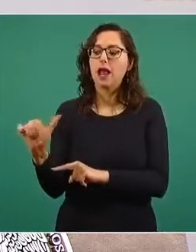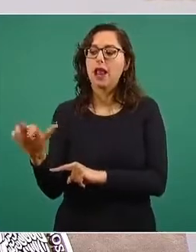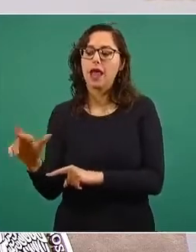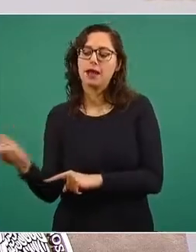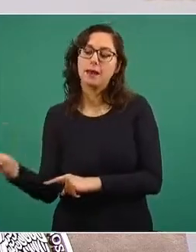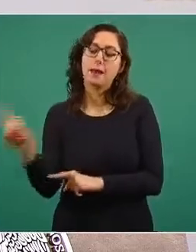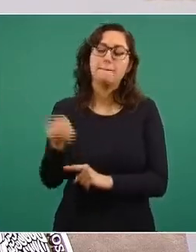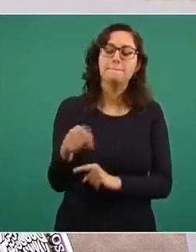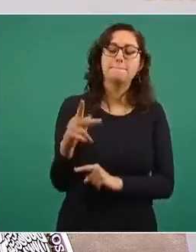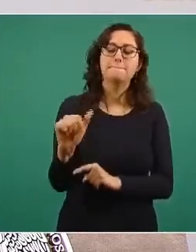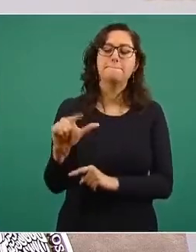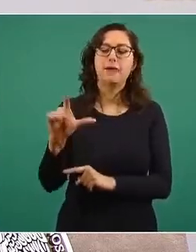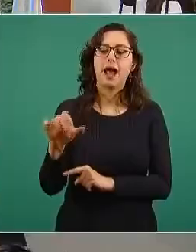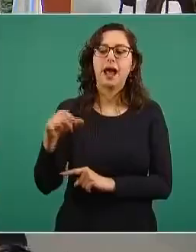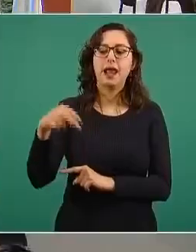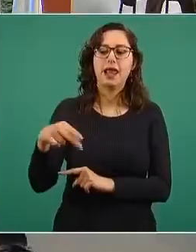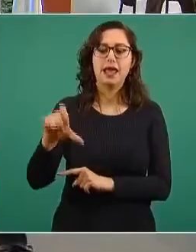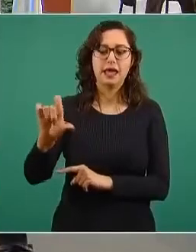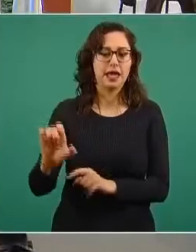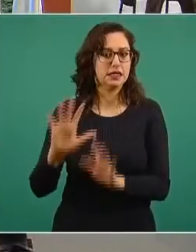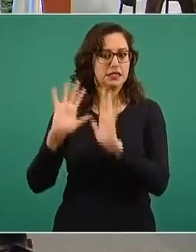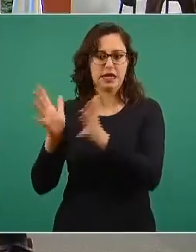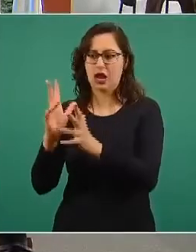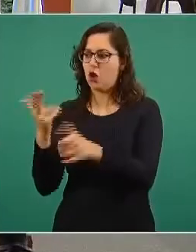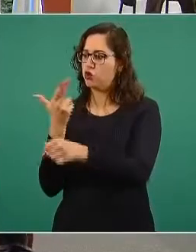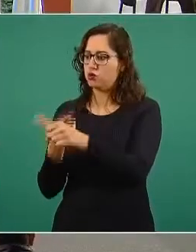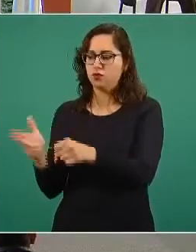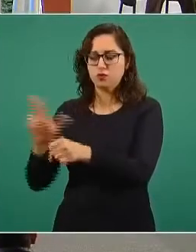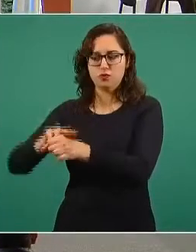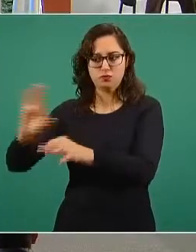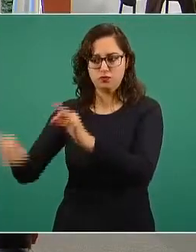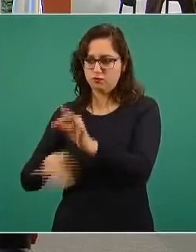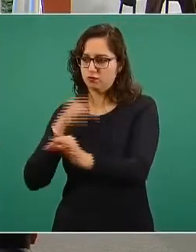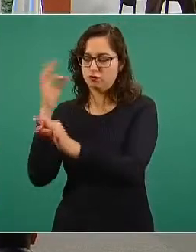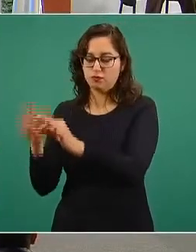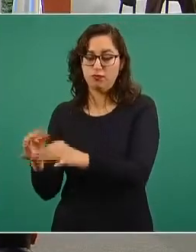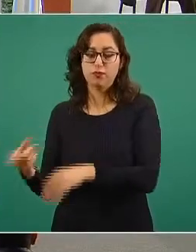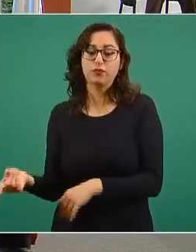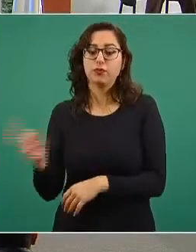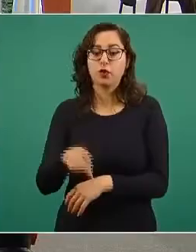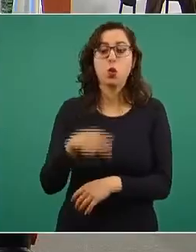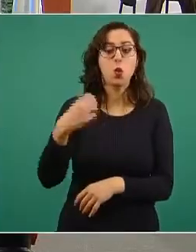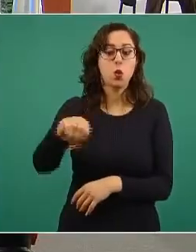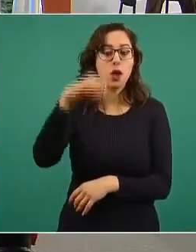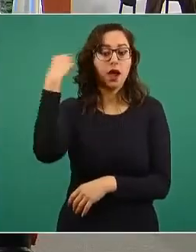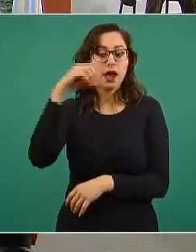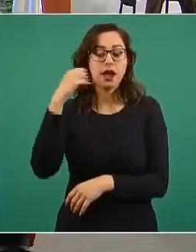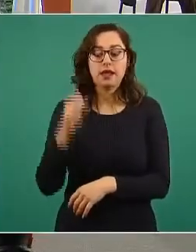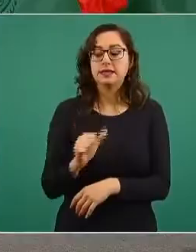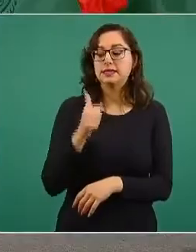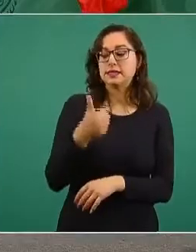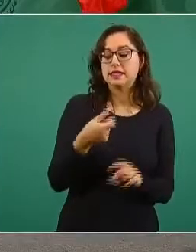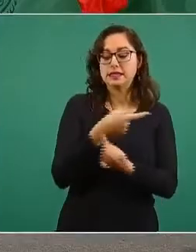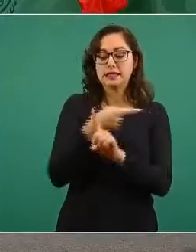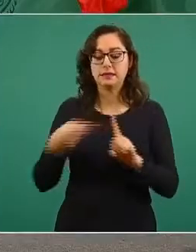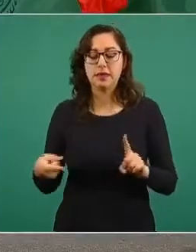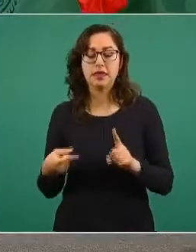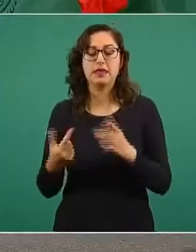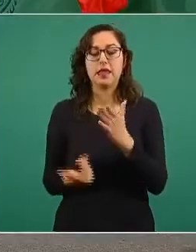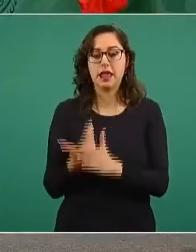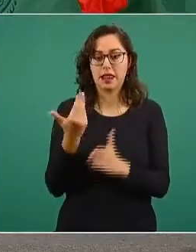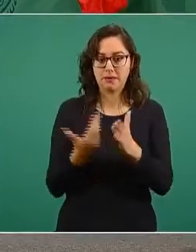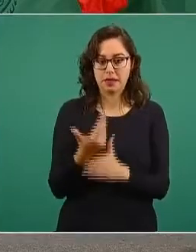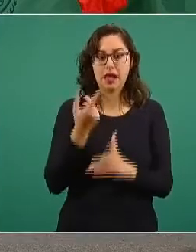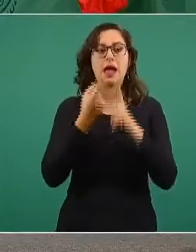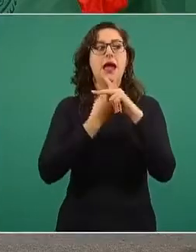culminar con los hospitales que teníamos pendientes. Y en Oaxaca, a las 6:30 de la mañana, inició su